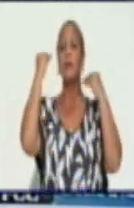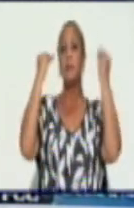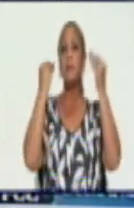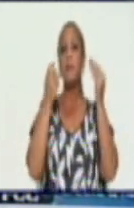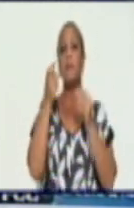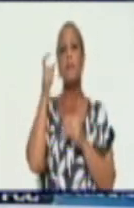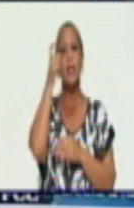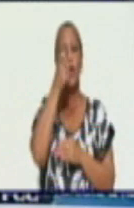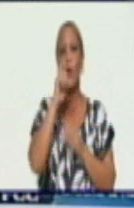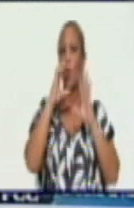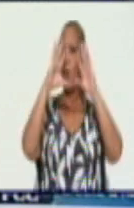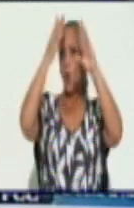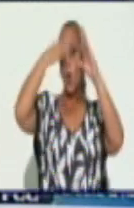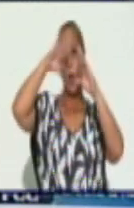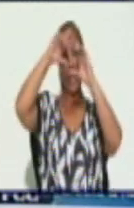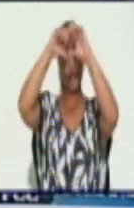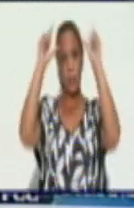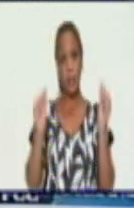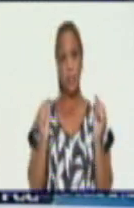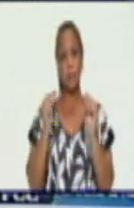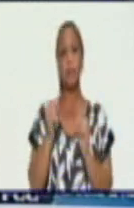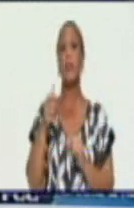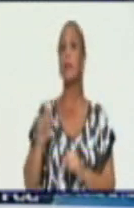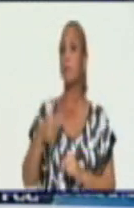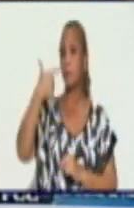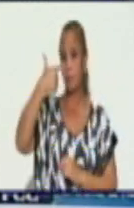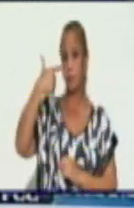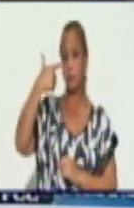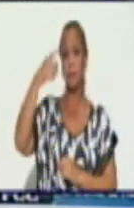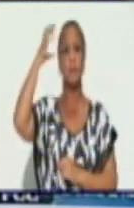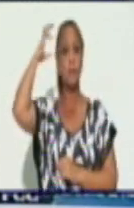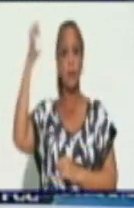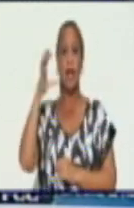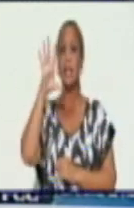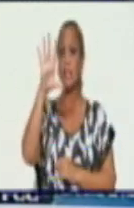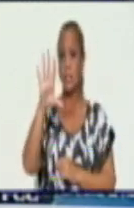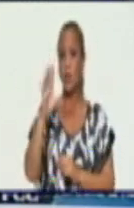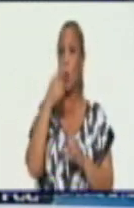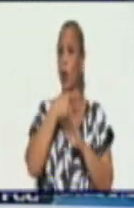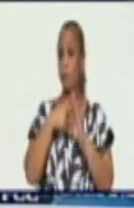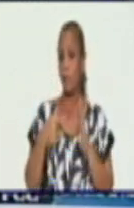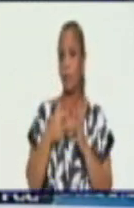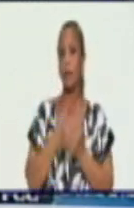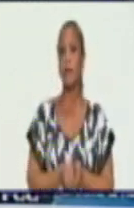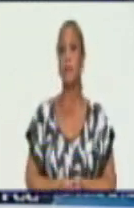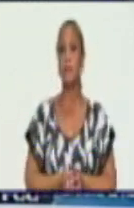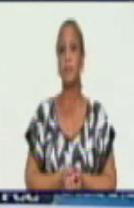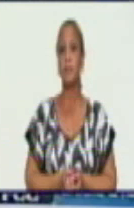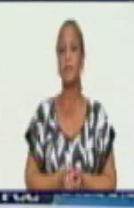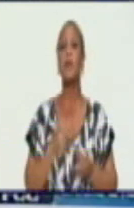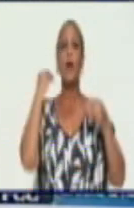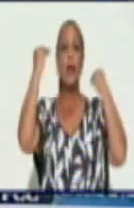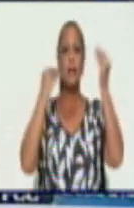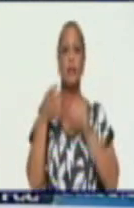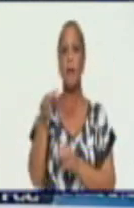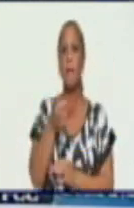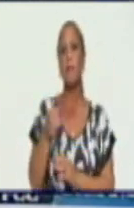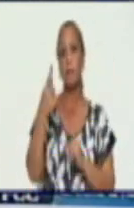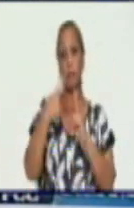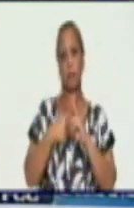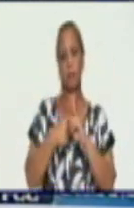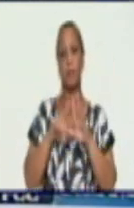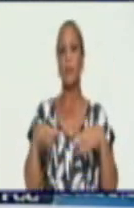y a las 5 y 30 la vicegobernadora solicitud de pagamos va a ser un análisis con vayamos a partir de evaluar